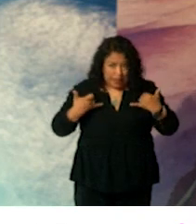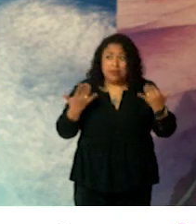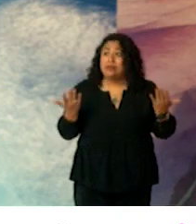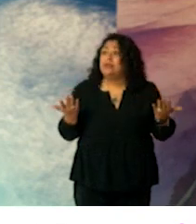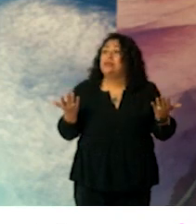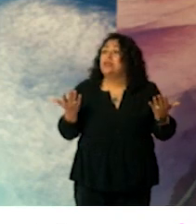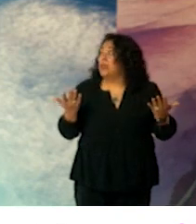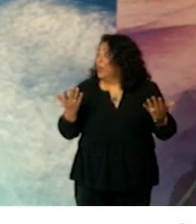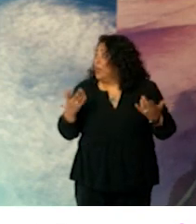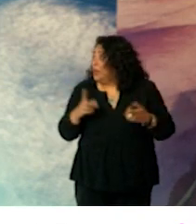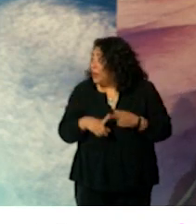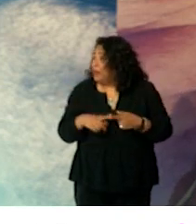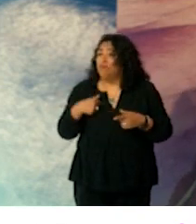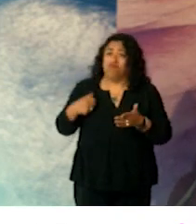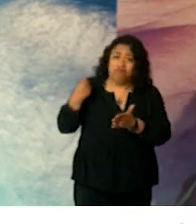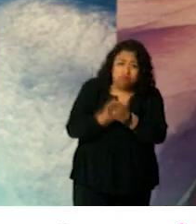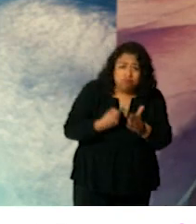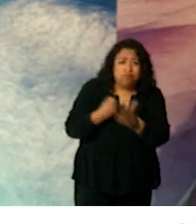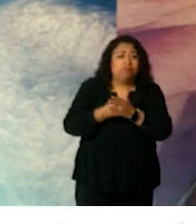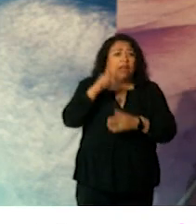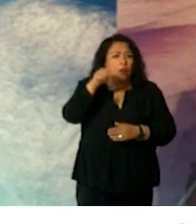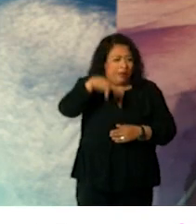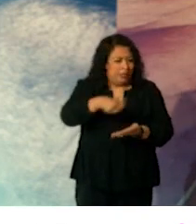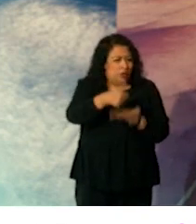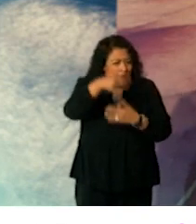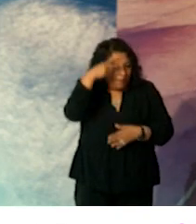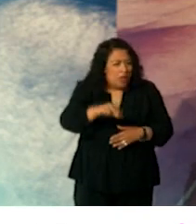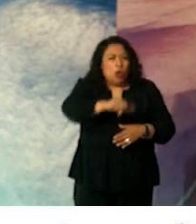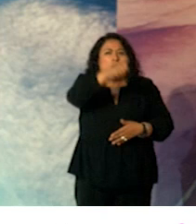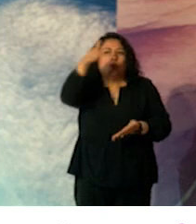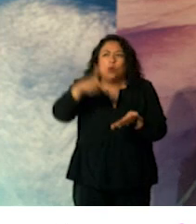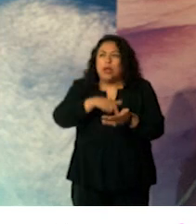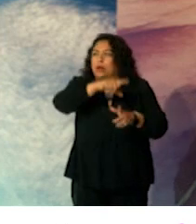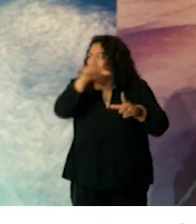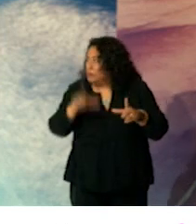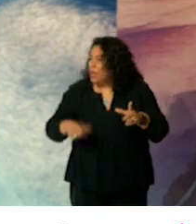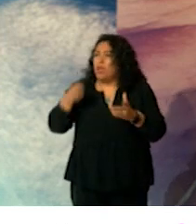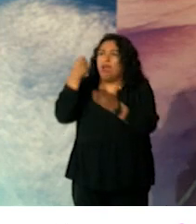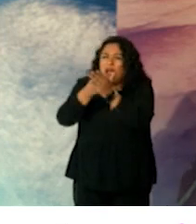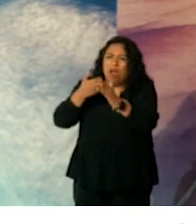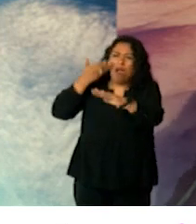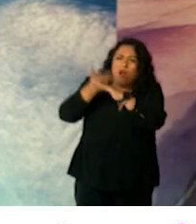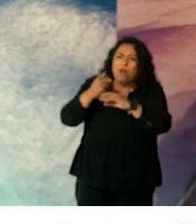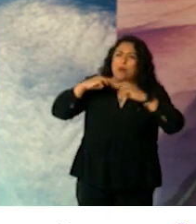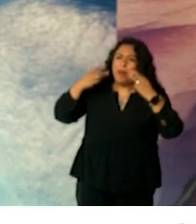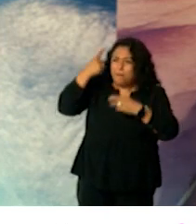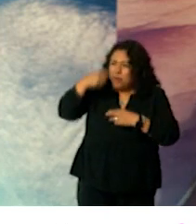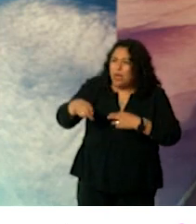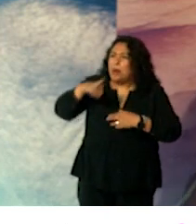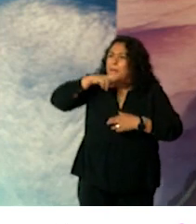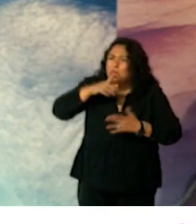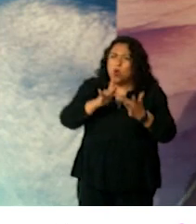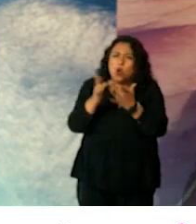no tienen vivienda digna, que luchan por el agua, como en la Ciudad de México, o en otras partes del país que luchan contra el crimen organizado para tener una mejor regeneración del